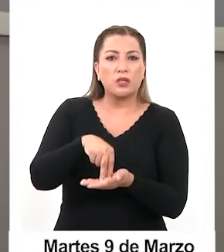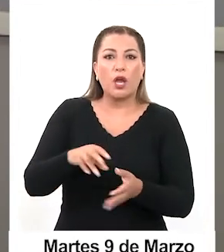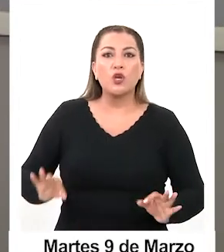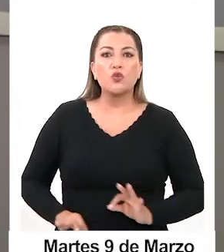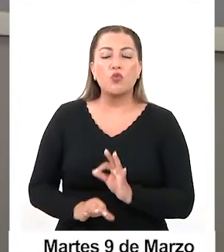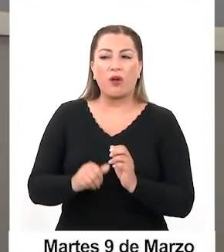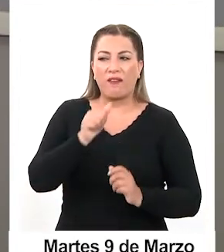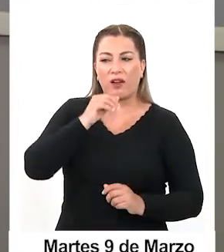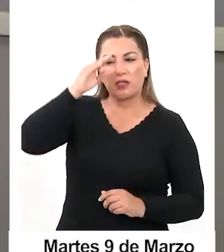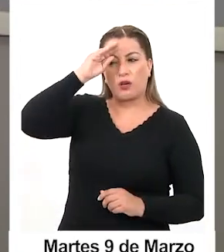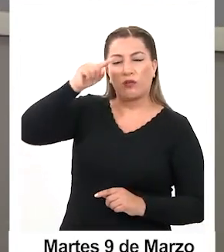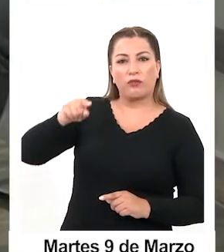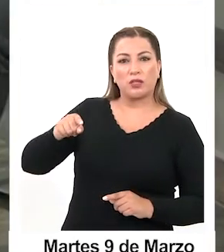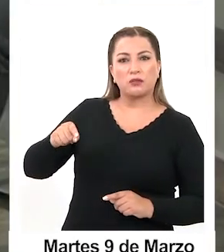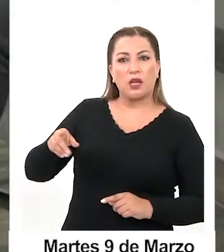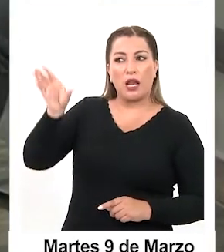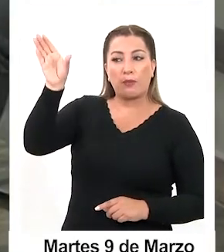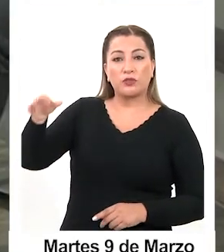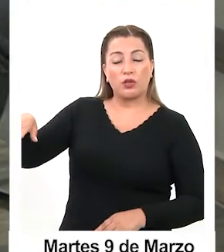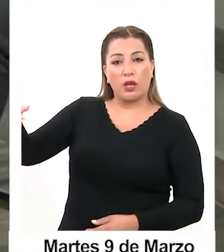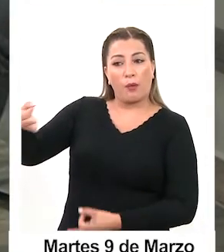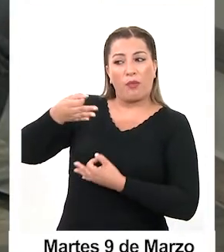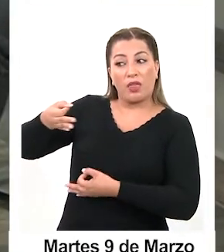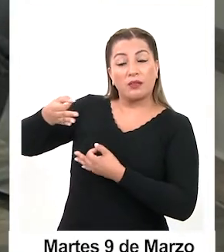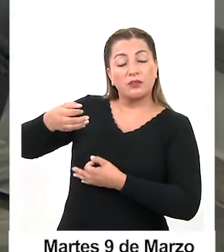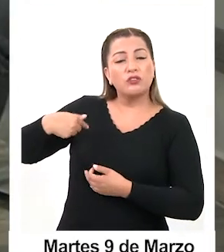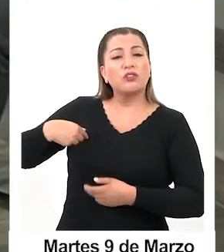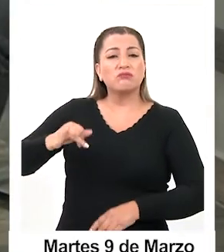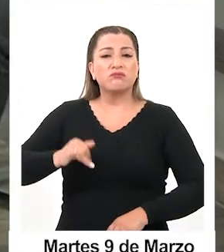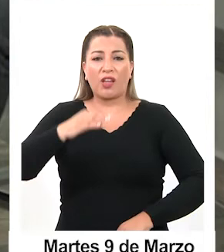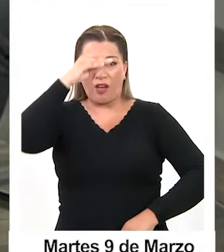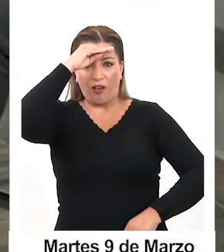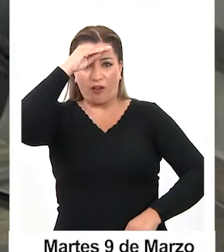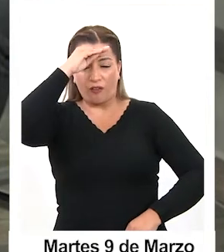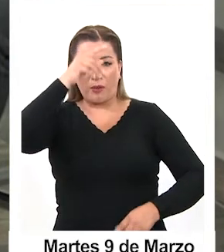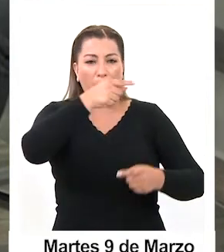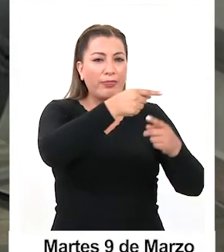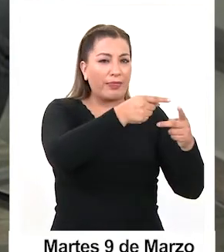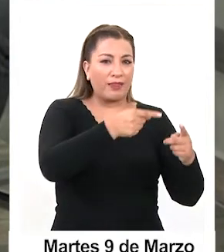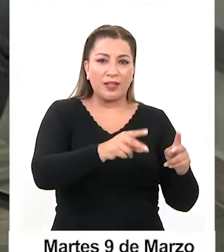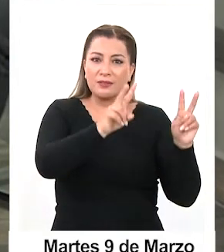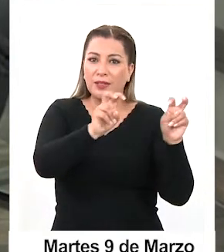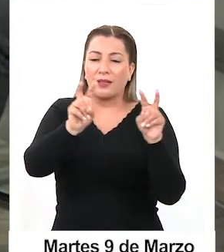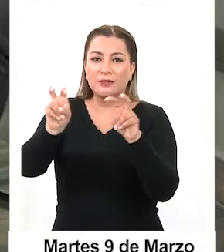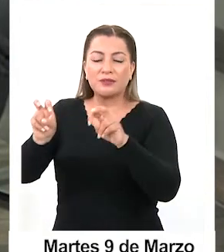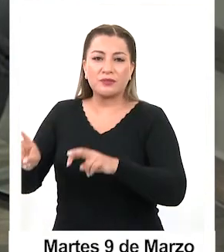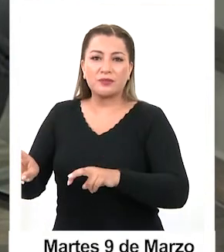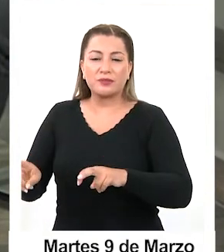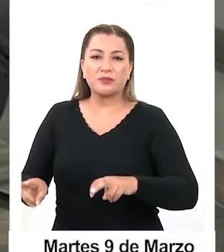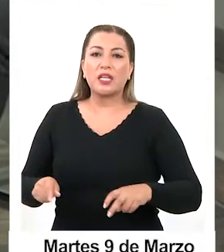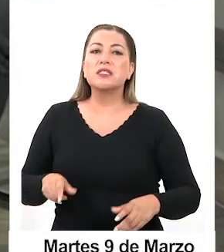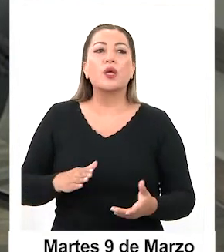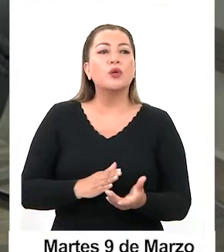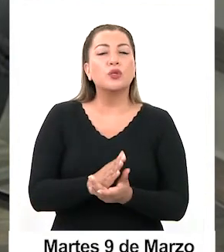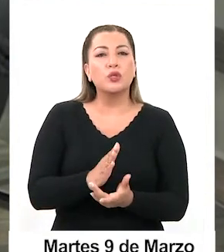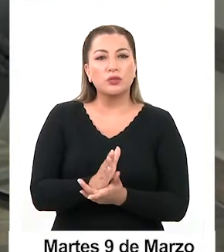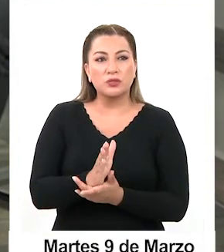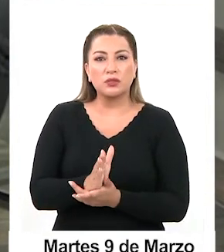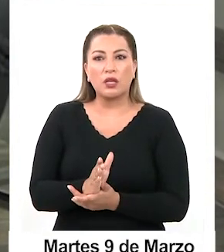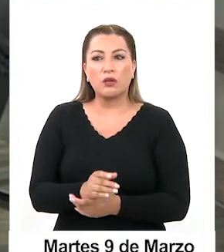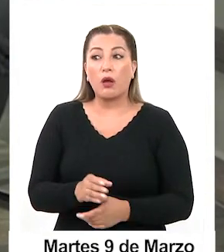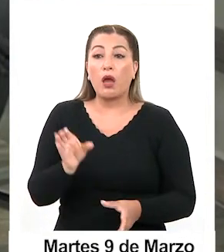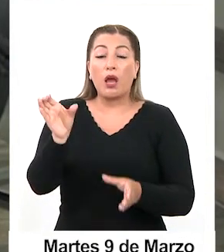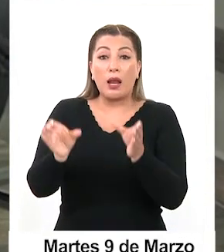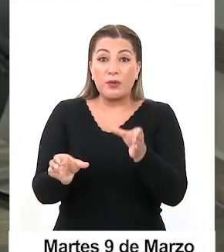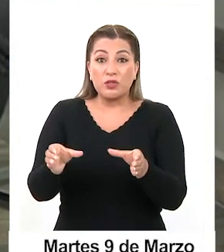desconfié que la asesoría que me estaban entregando era la más adecuada para cada uno de los aspectos. Y desde esa perspectiva, la recomendación es escuchar a los